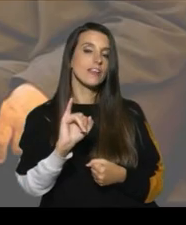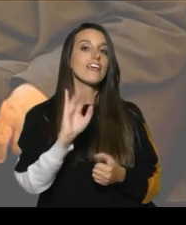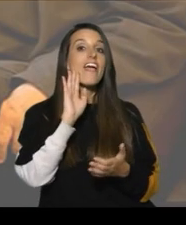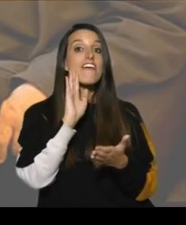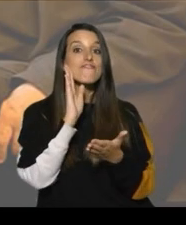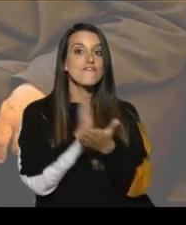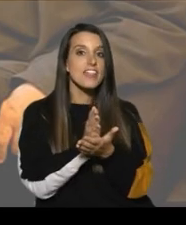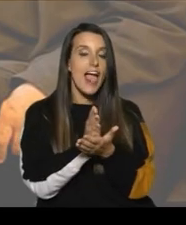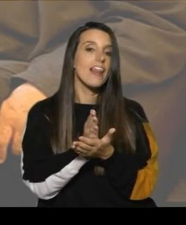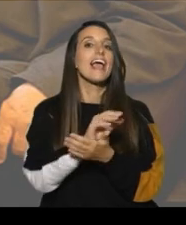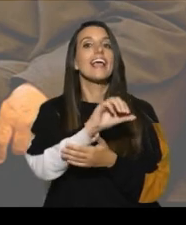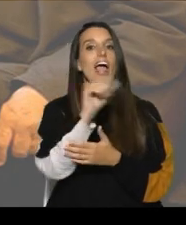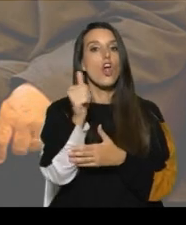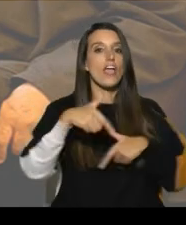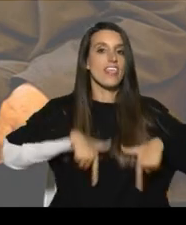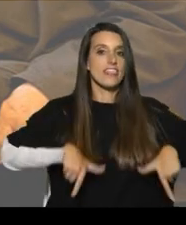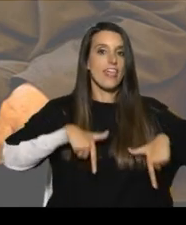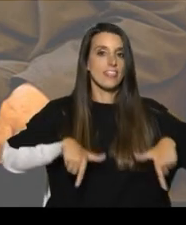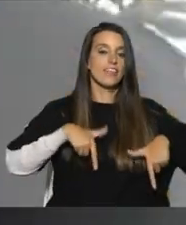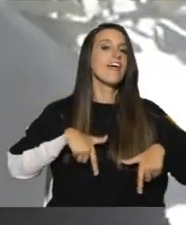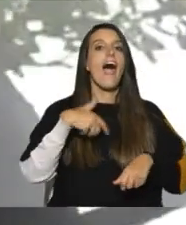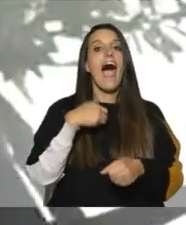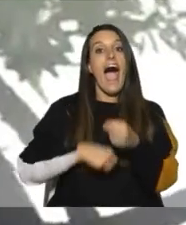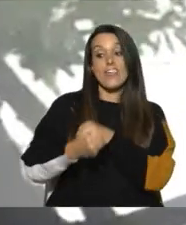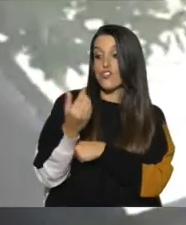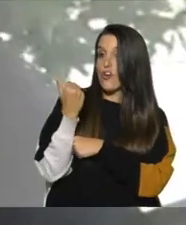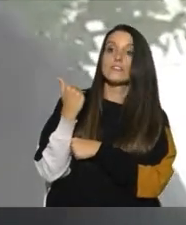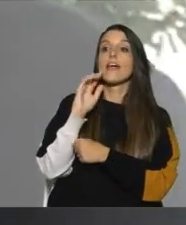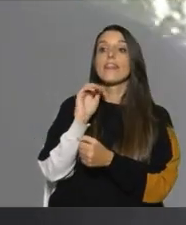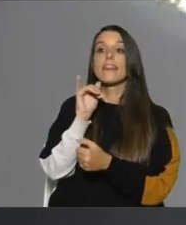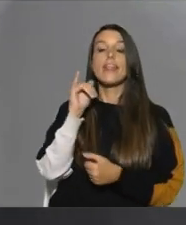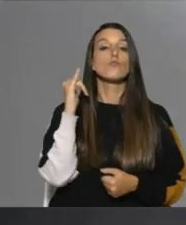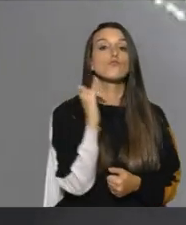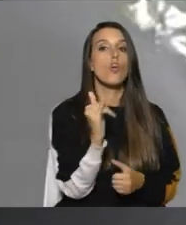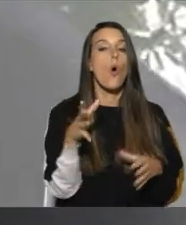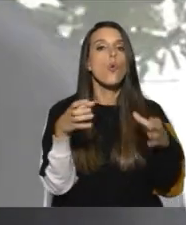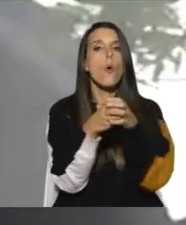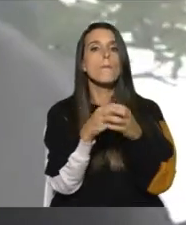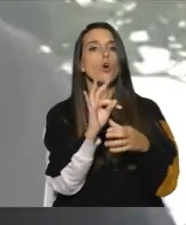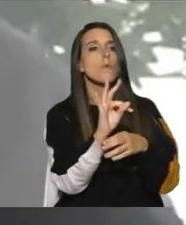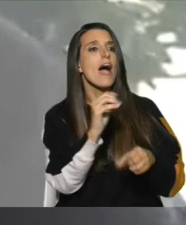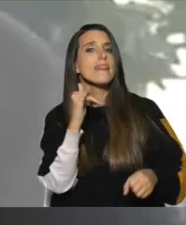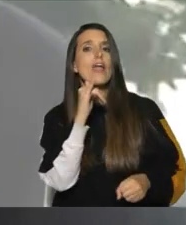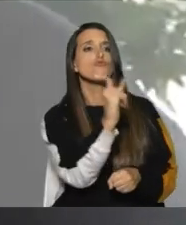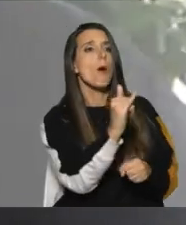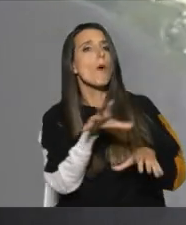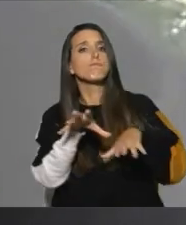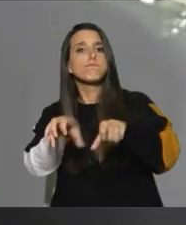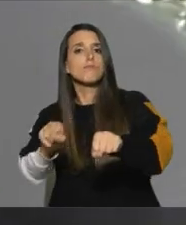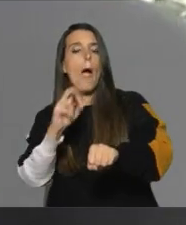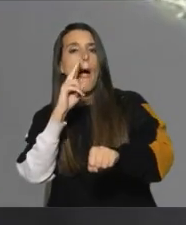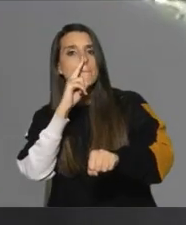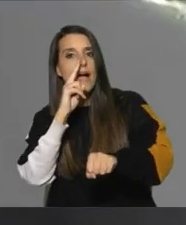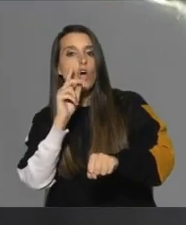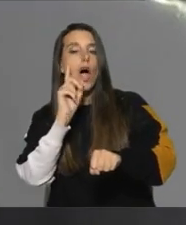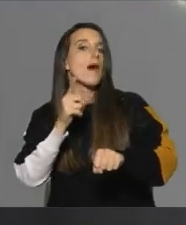Finalmente adhirió al sector de los intendentes. Hace unos años denunció penalmente al movimiento Tupamaros por la toma de Pando. También